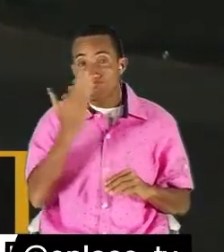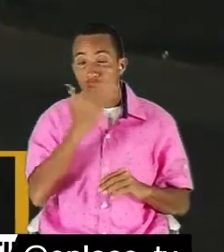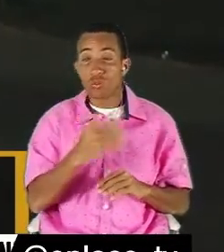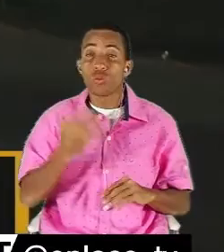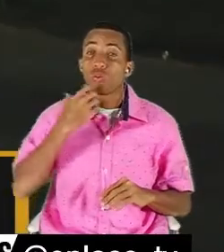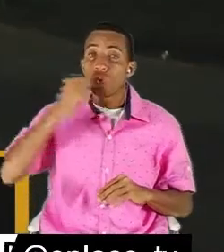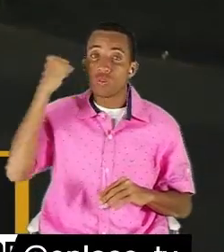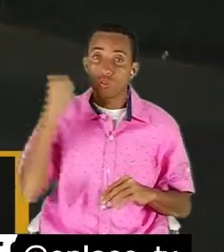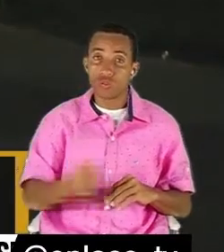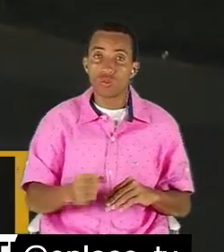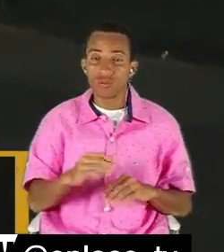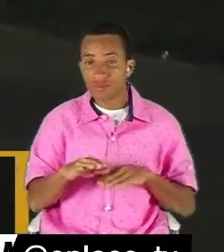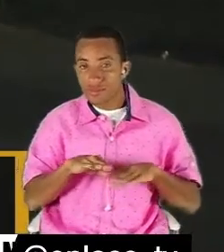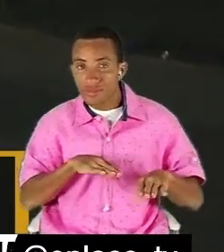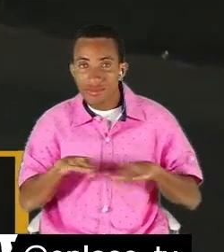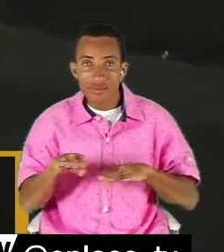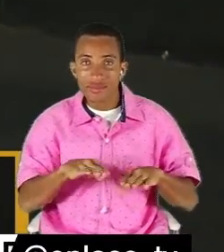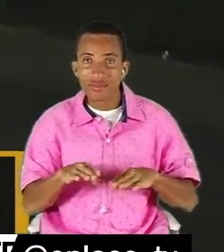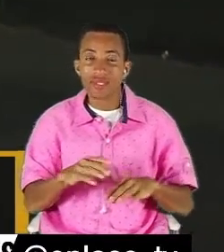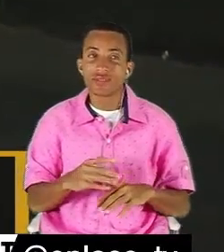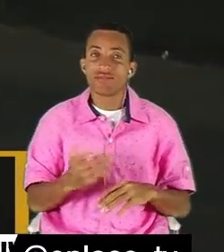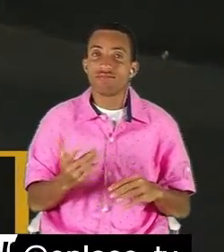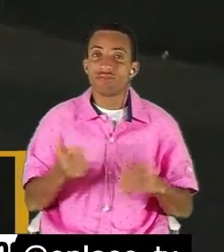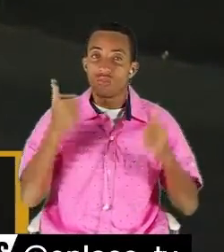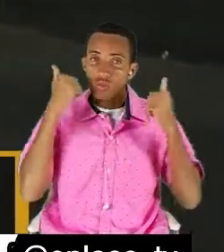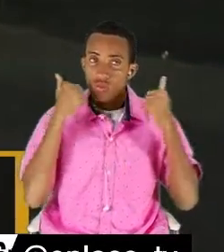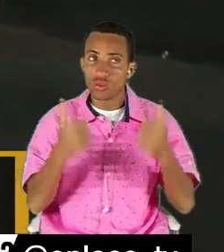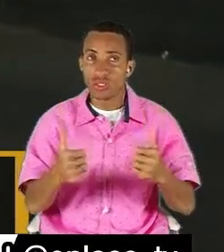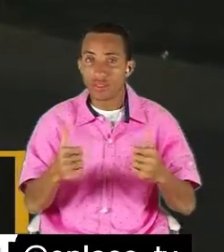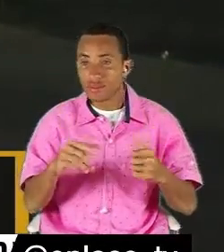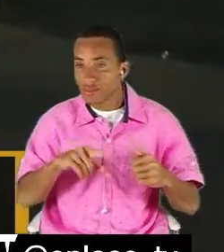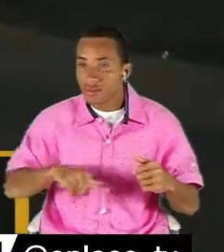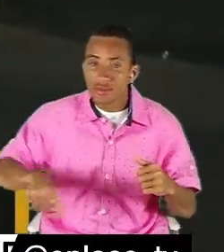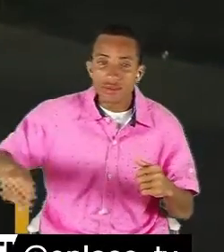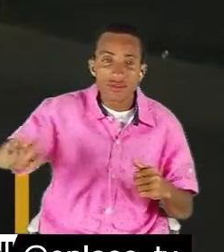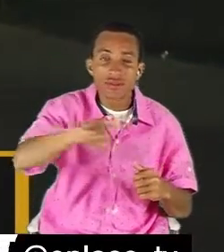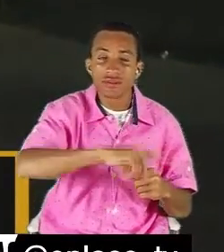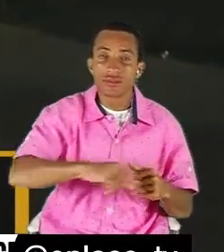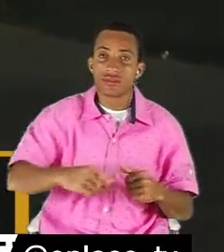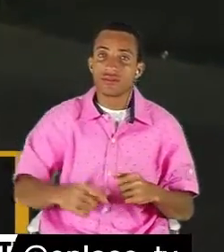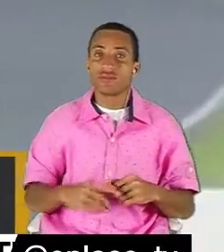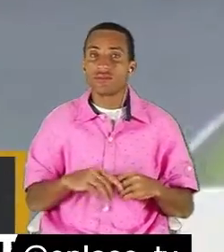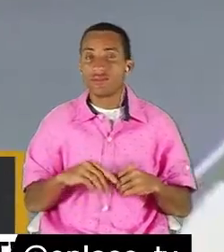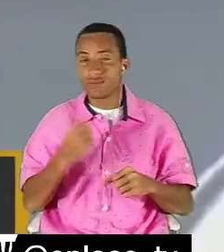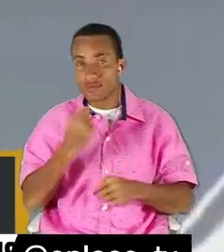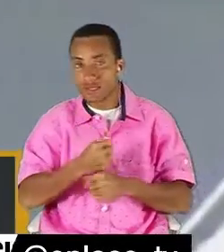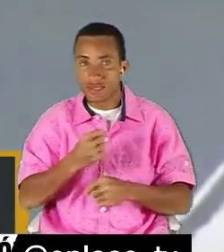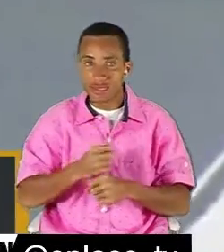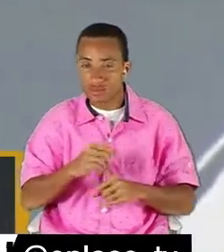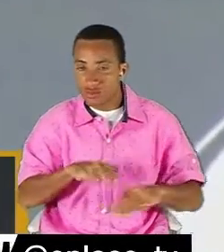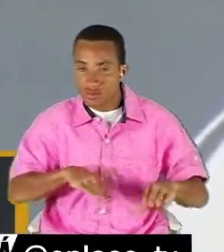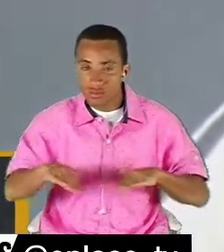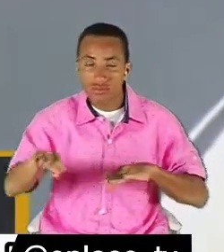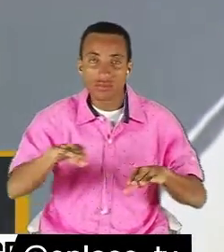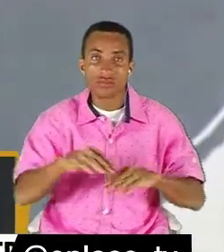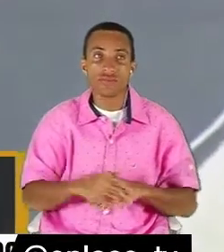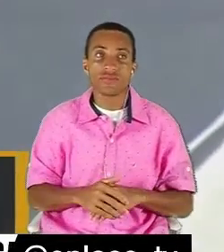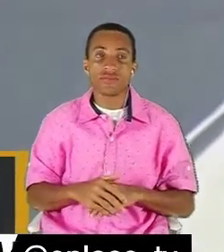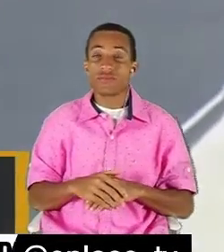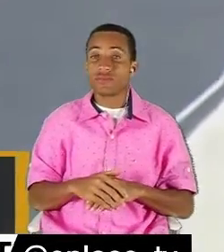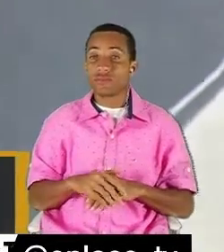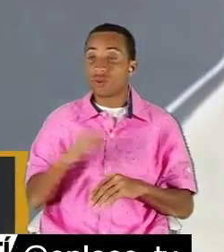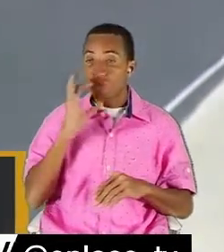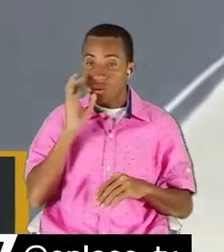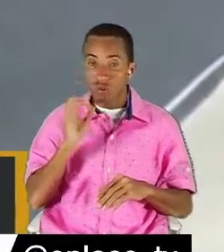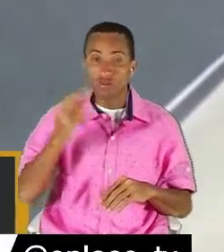y la ruta no se prestaba para hacer un buen trabajo en cuanto a lo que tenga que ver con esas categoría. El entrenador barranqueño